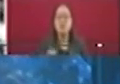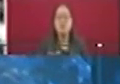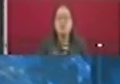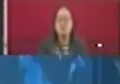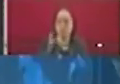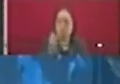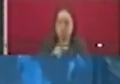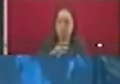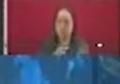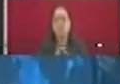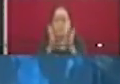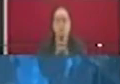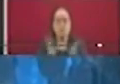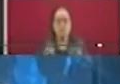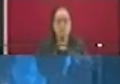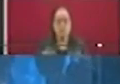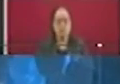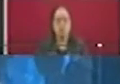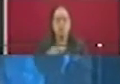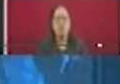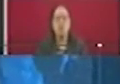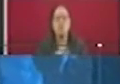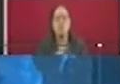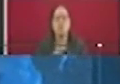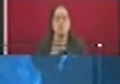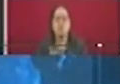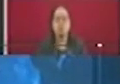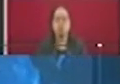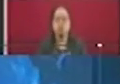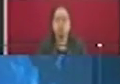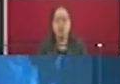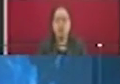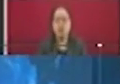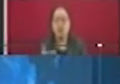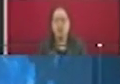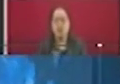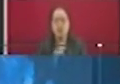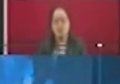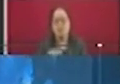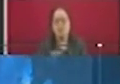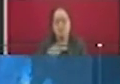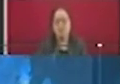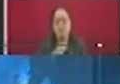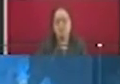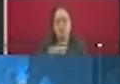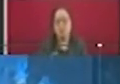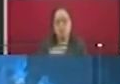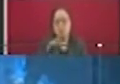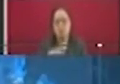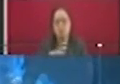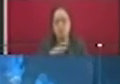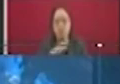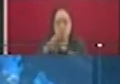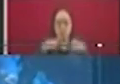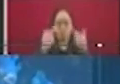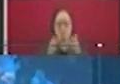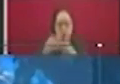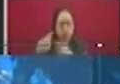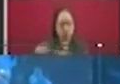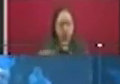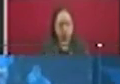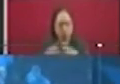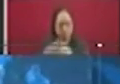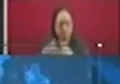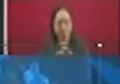Ejecutivo. A ver, yo no estoy de acuerdo, pero es un poder ajeno al Ejecutivo. Y que mi comentario no se